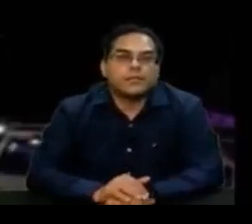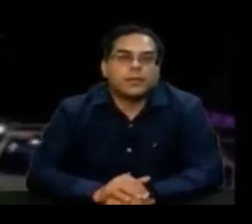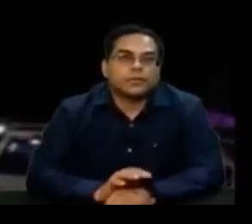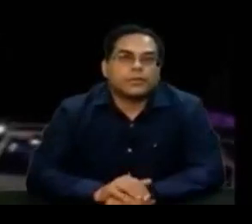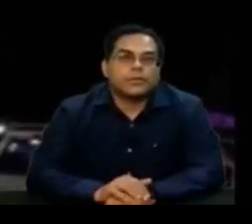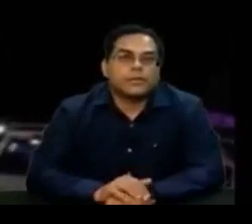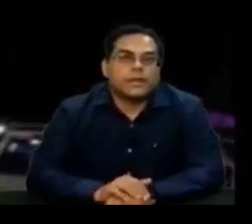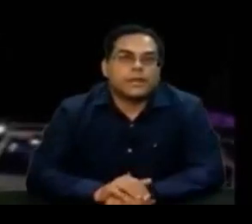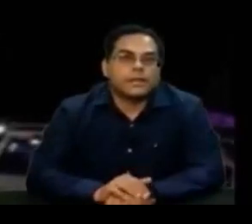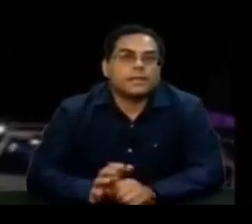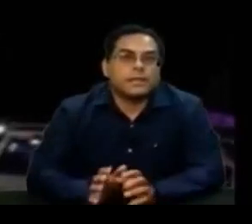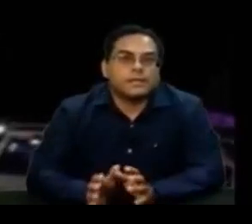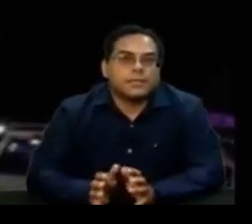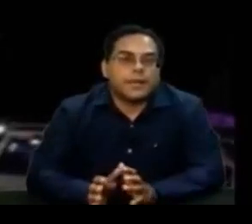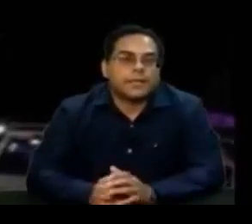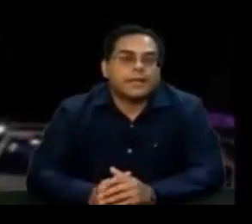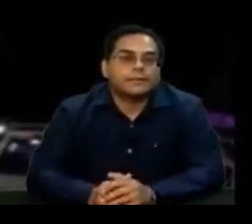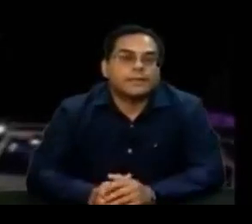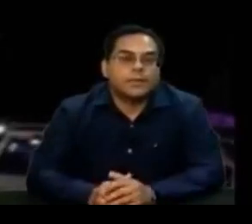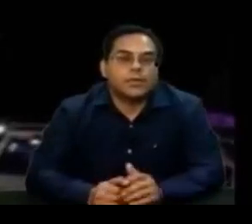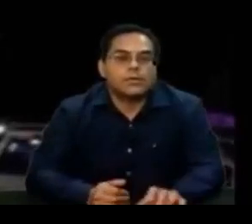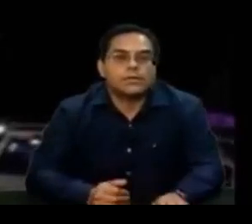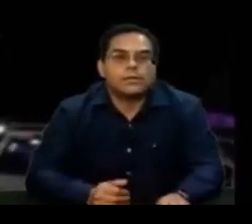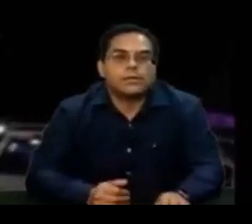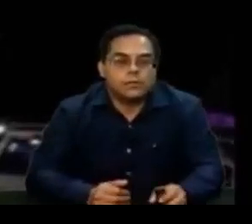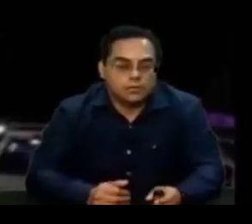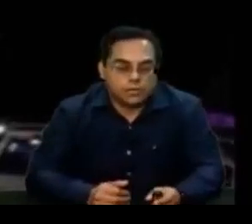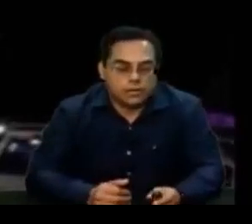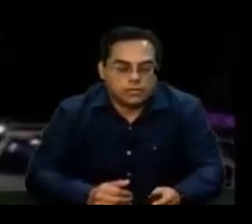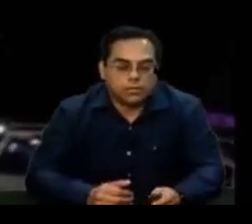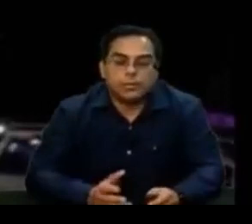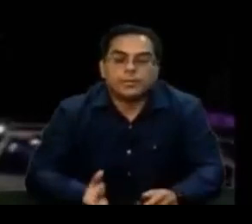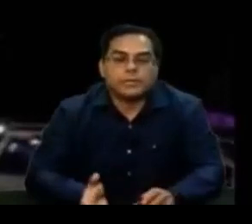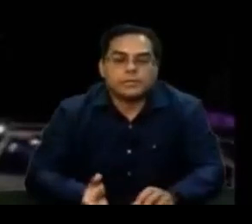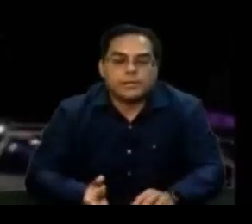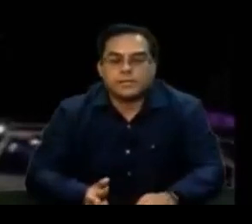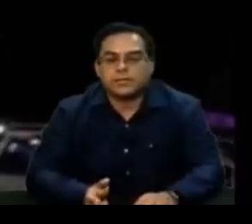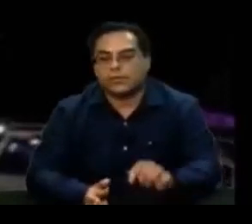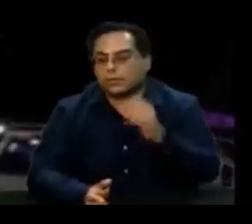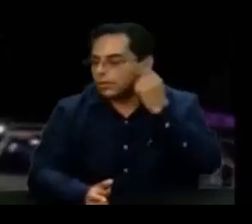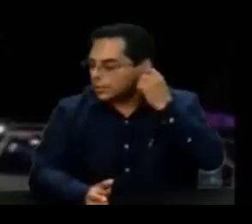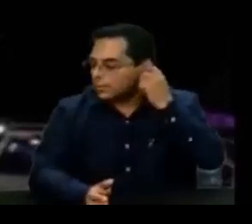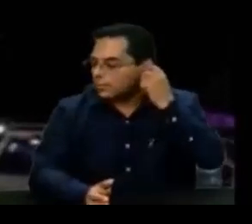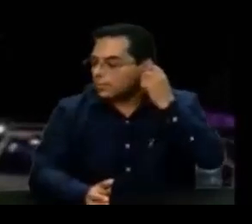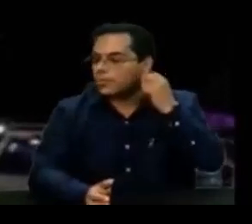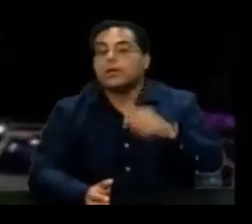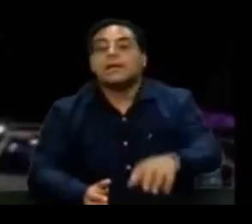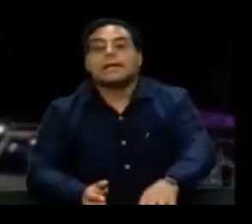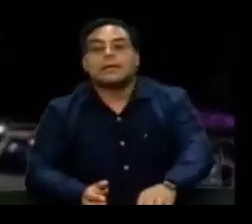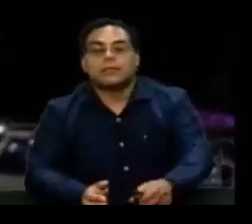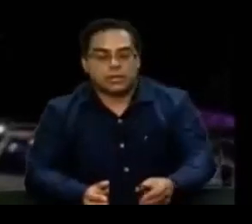pasa sobre la tuberosidad maxilar y la separa de las pterigoides, ¿no? Que esto normalmente se hace en cirugía ortognática, pero por un